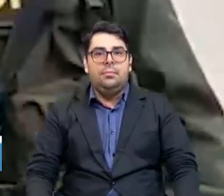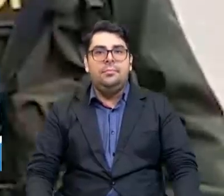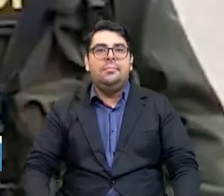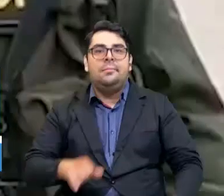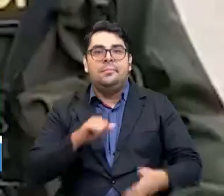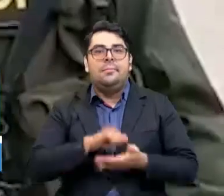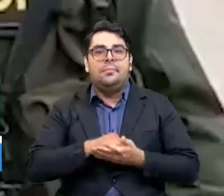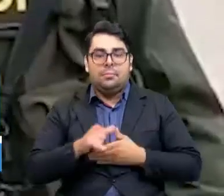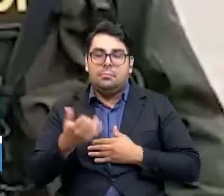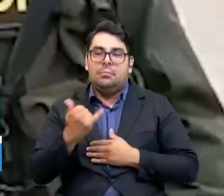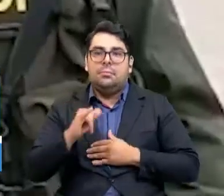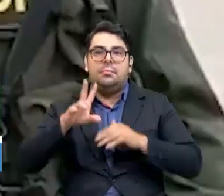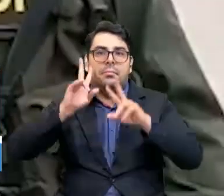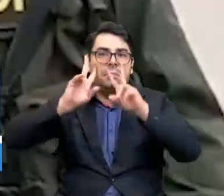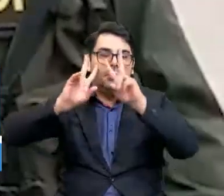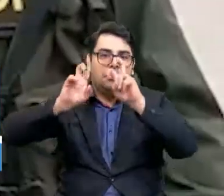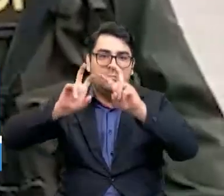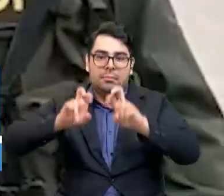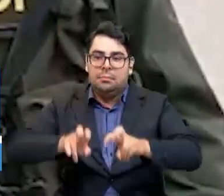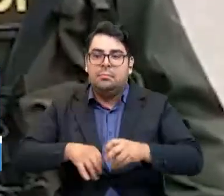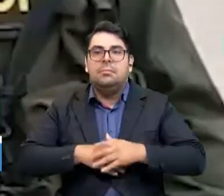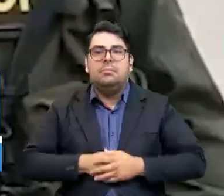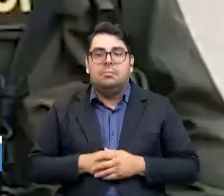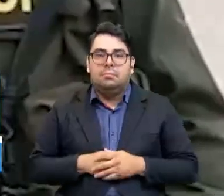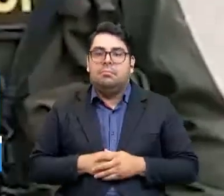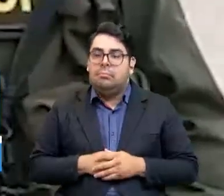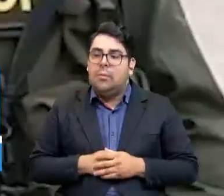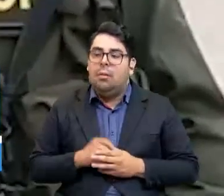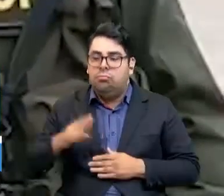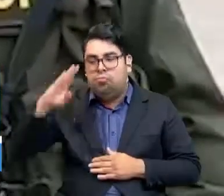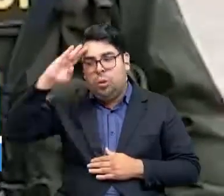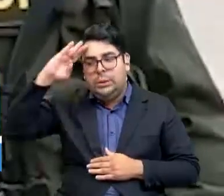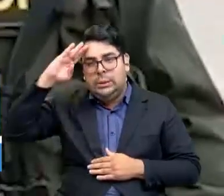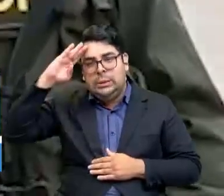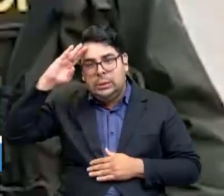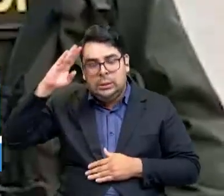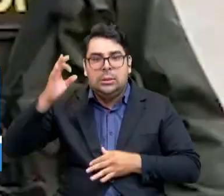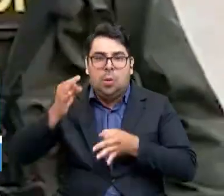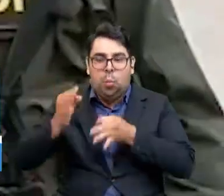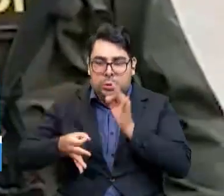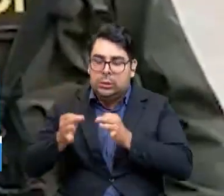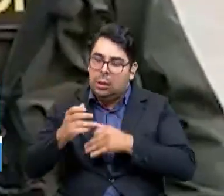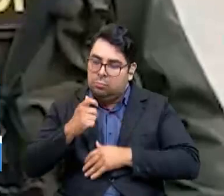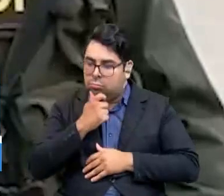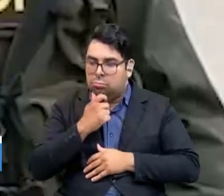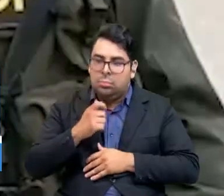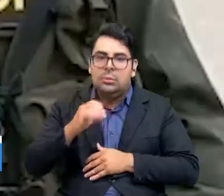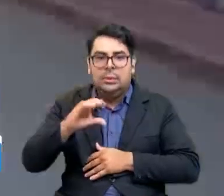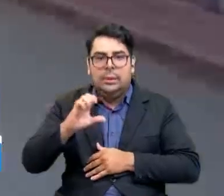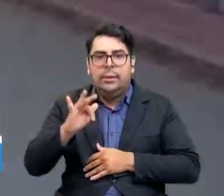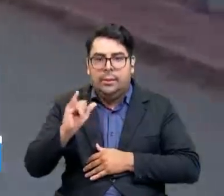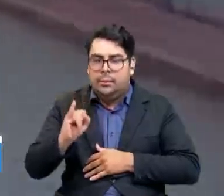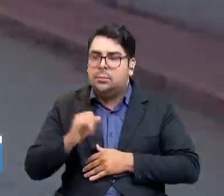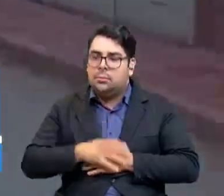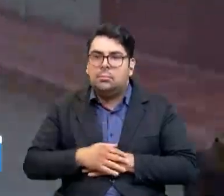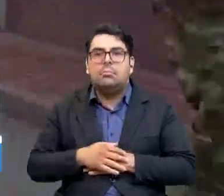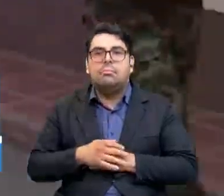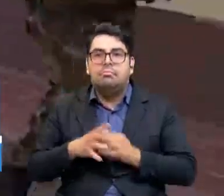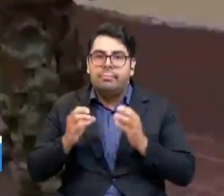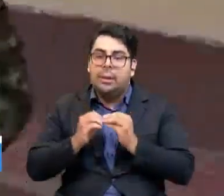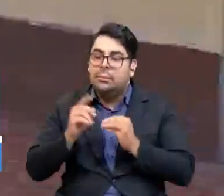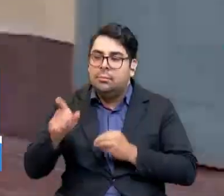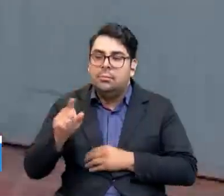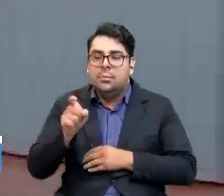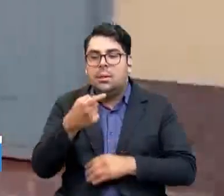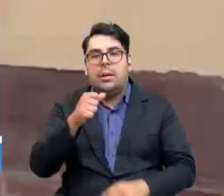institucionales, investigativas, de inteligencia, de nuestra policía judicial y también de nuestro GAULA. En lo corrido del